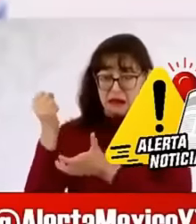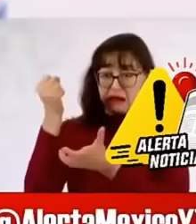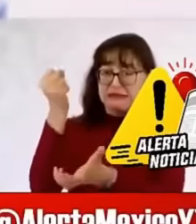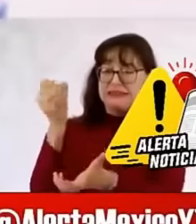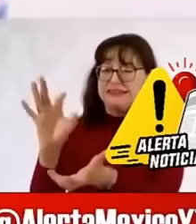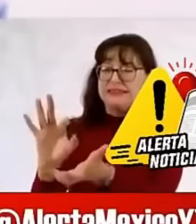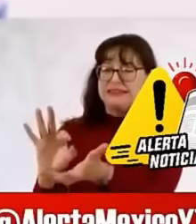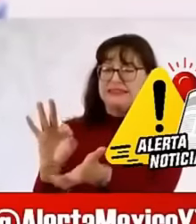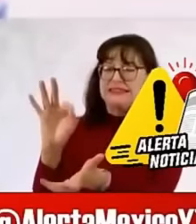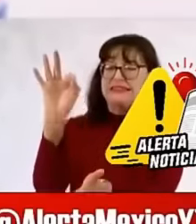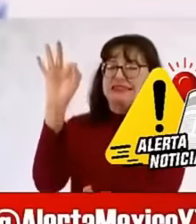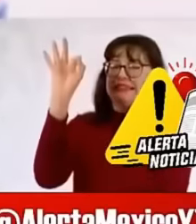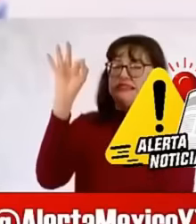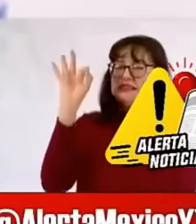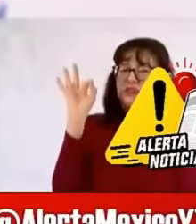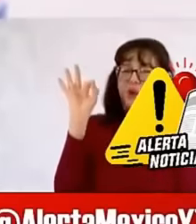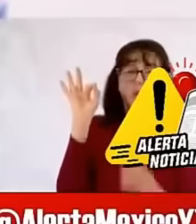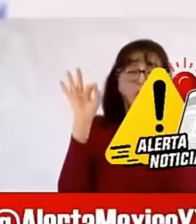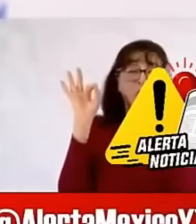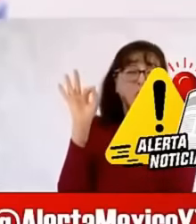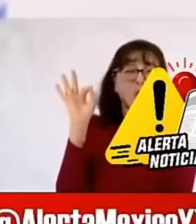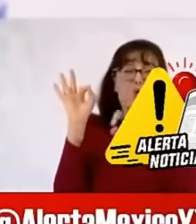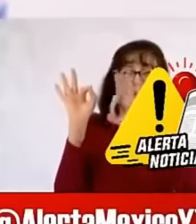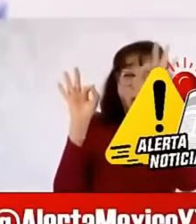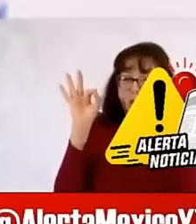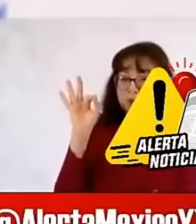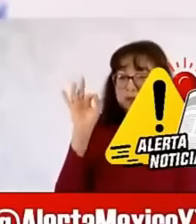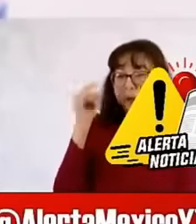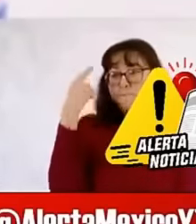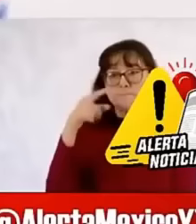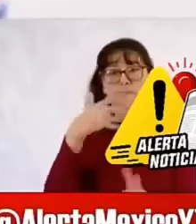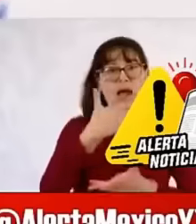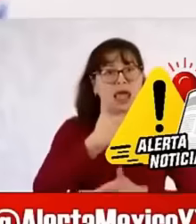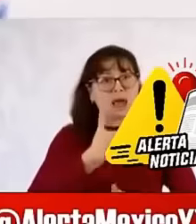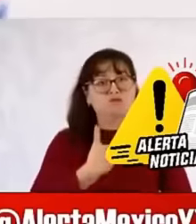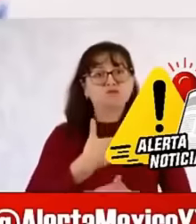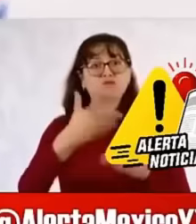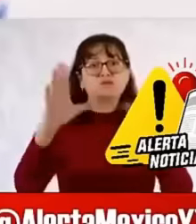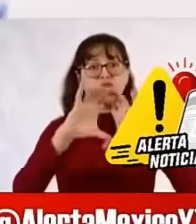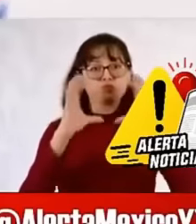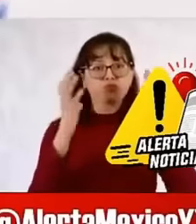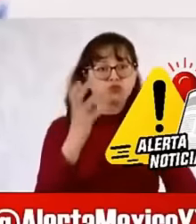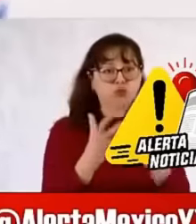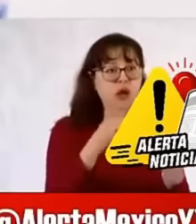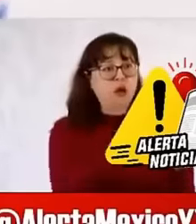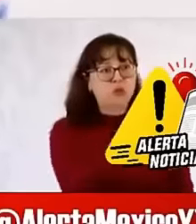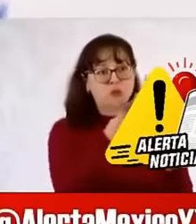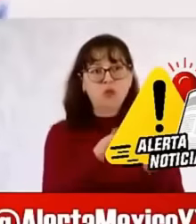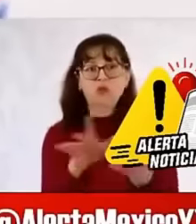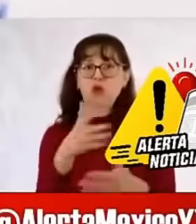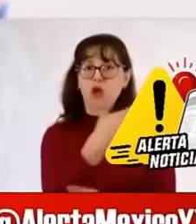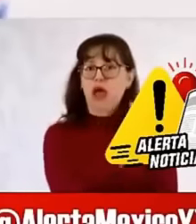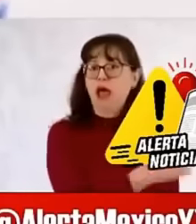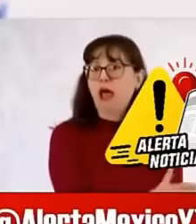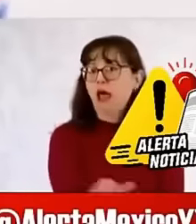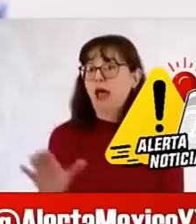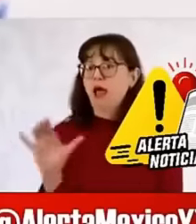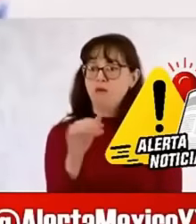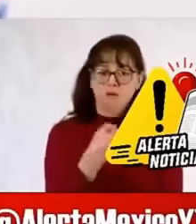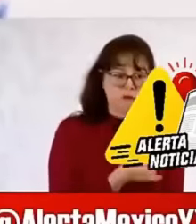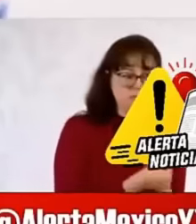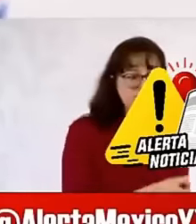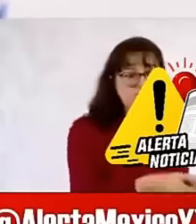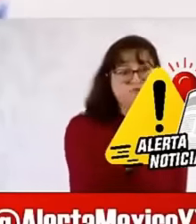destinarlo a 6 millones de sembradores y sembradoras que van a permitir